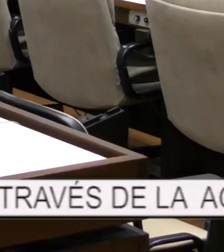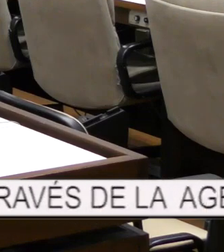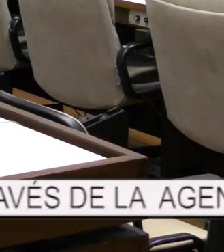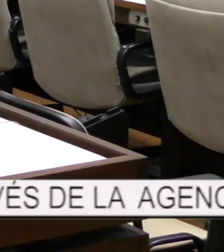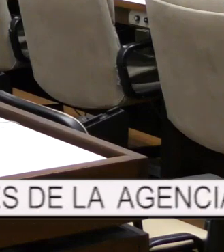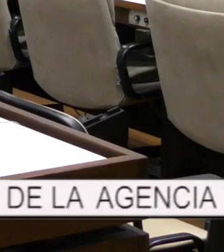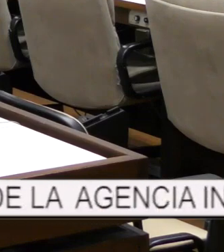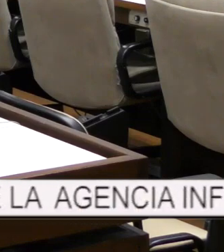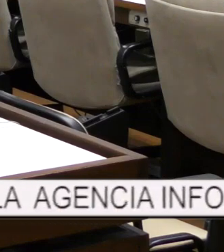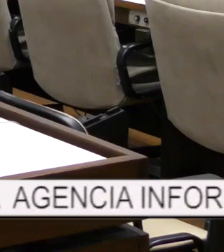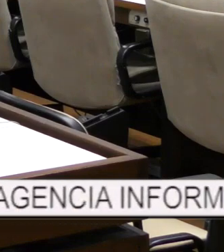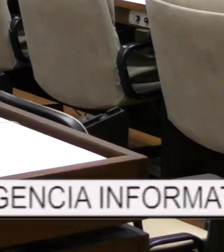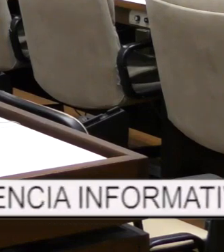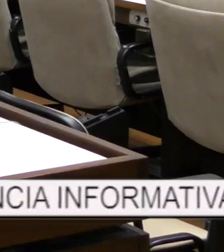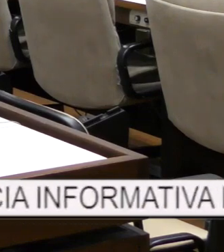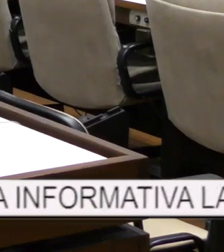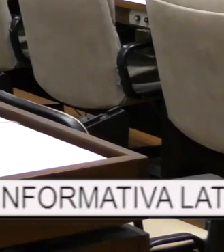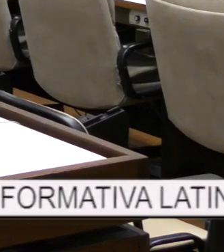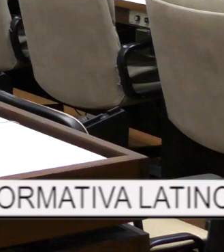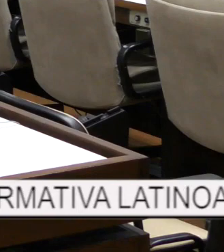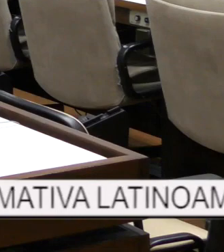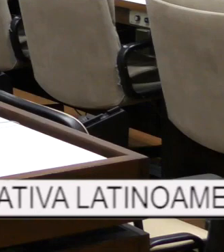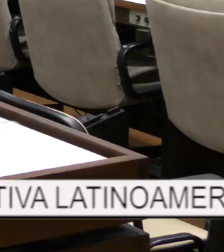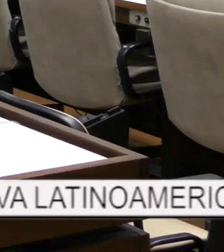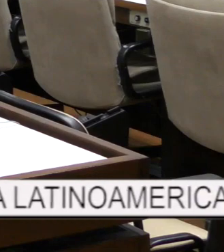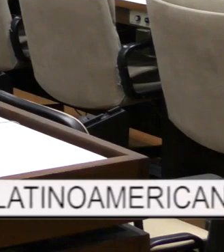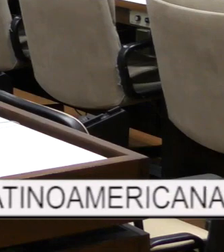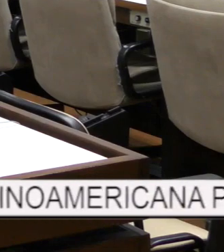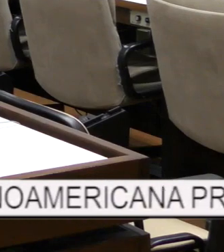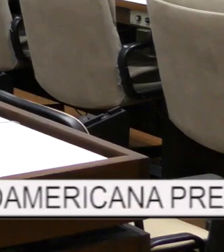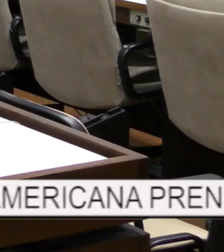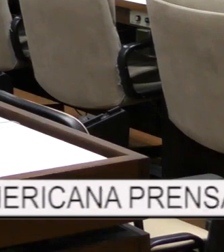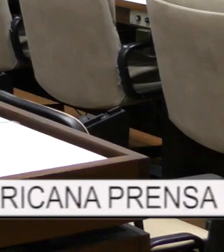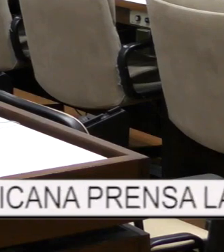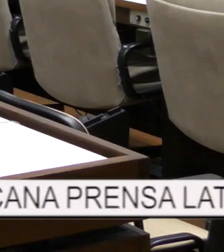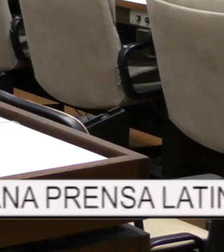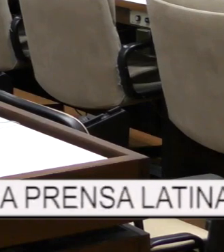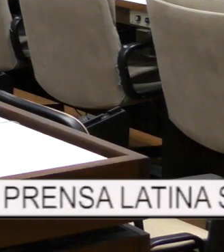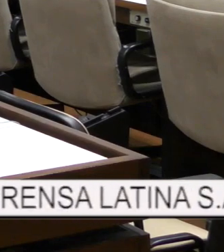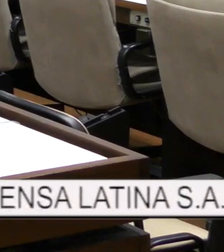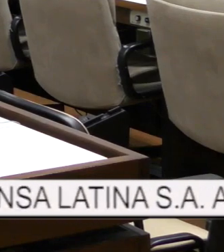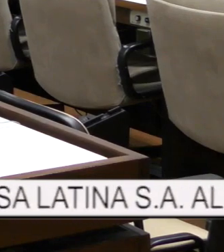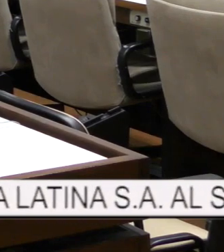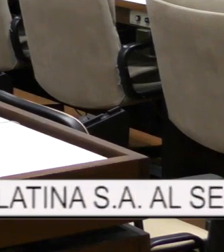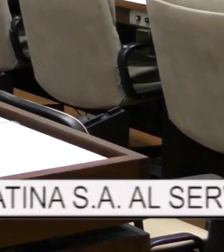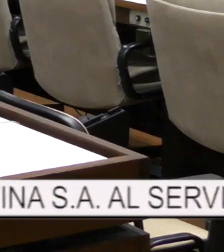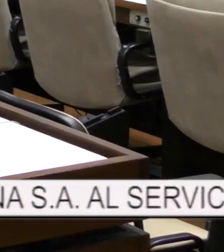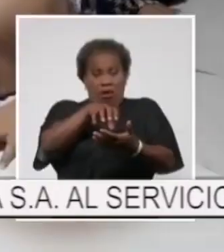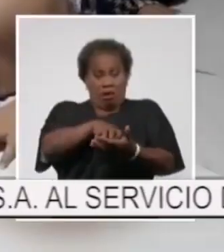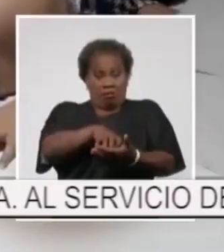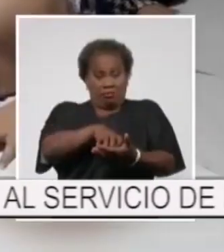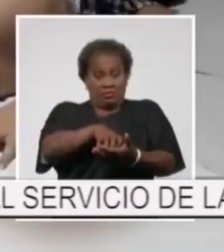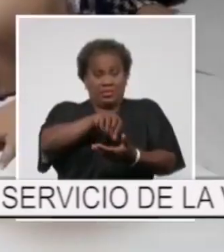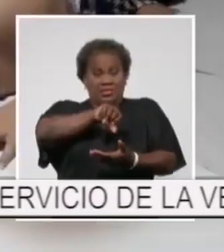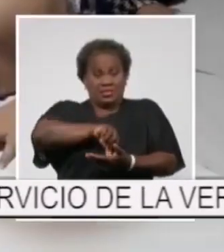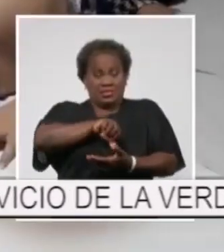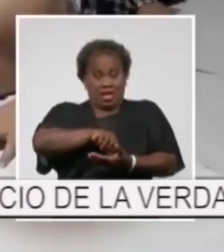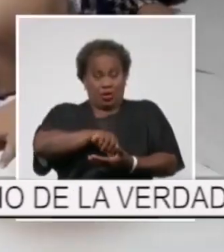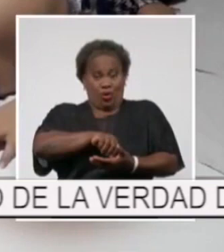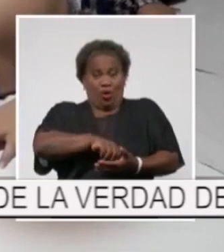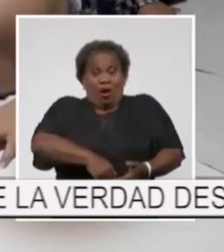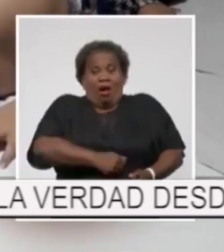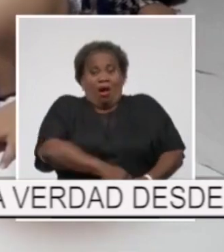por tanto hacer un diagnóstico de la etapa prenatal Y tratar desde esta etapa intra útero